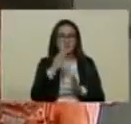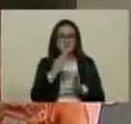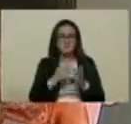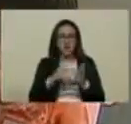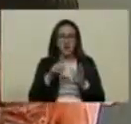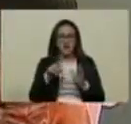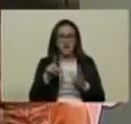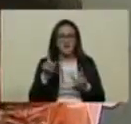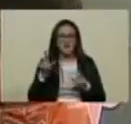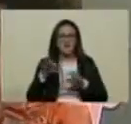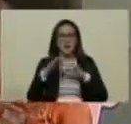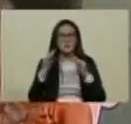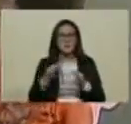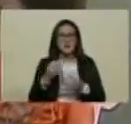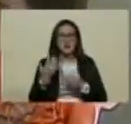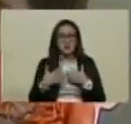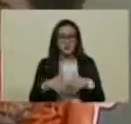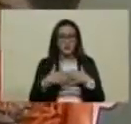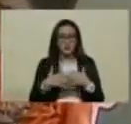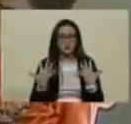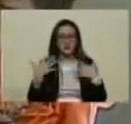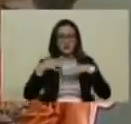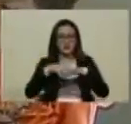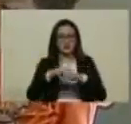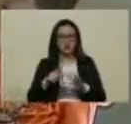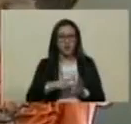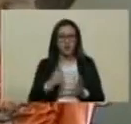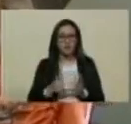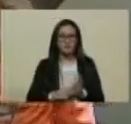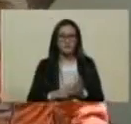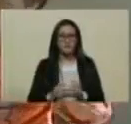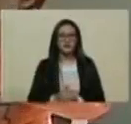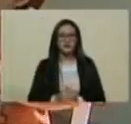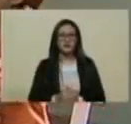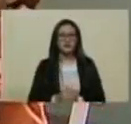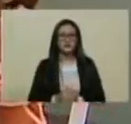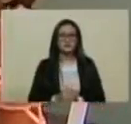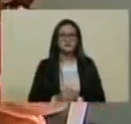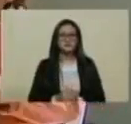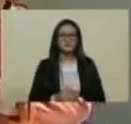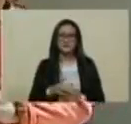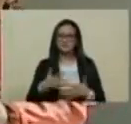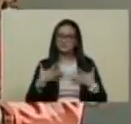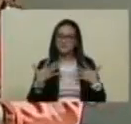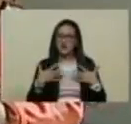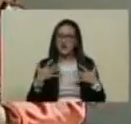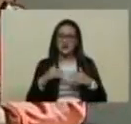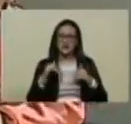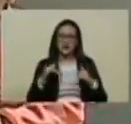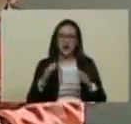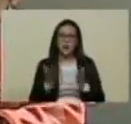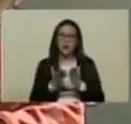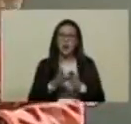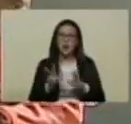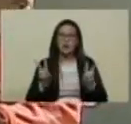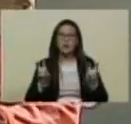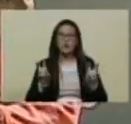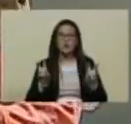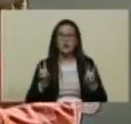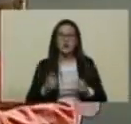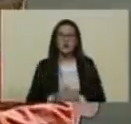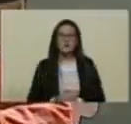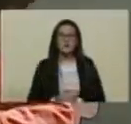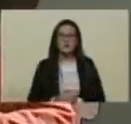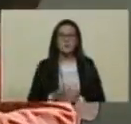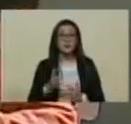esa familia productiva que se integran y que por supuesto para ellos es una gran alegría tener una escuela nueva. Parece